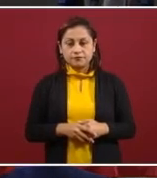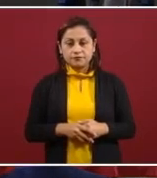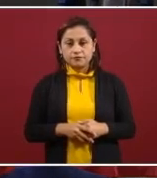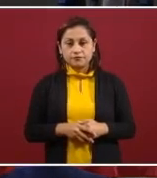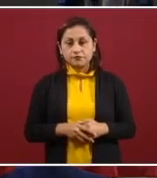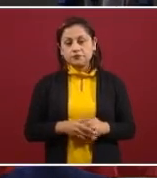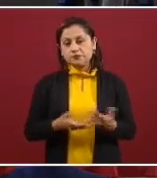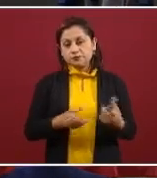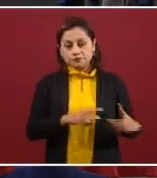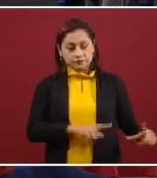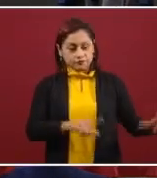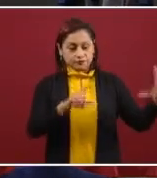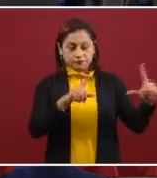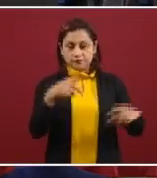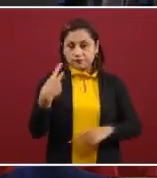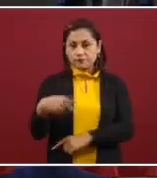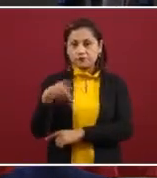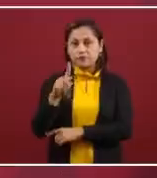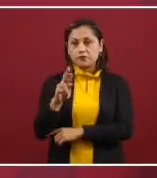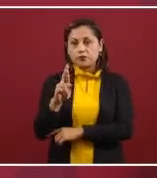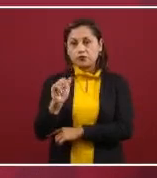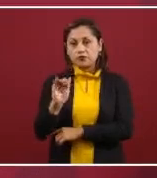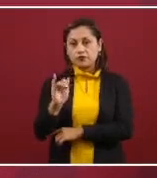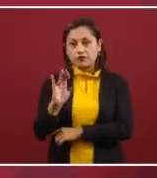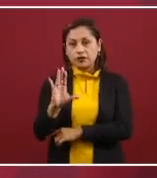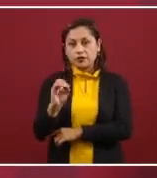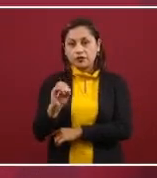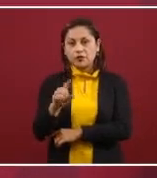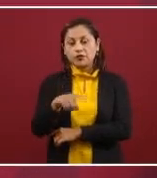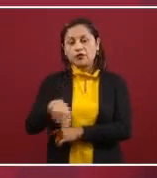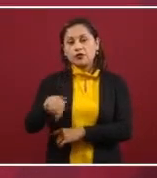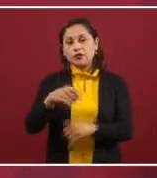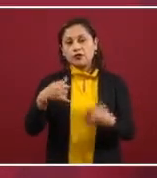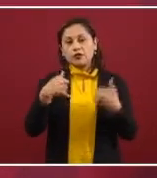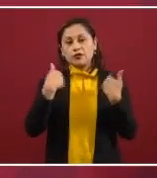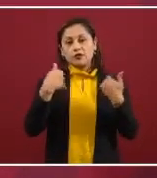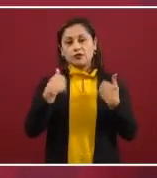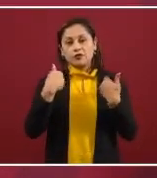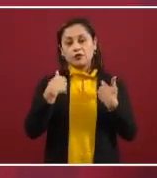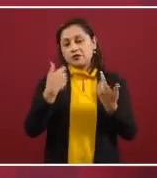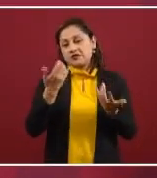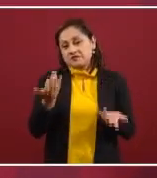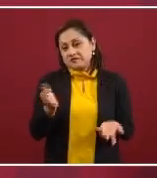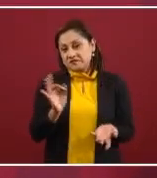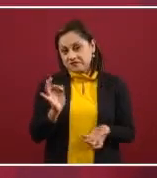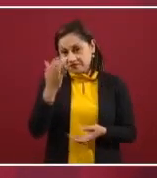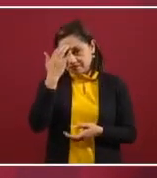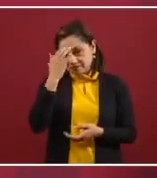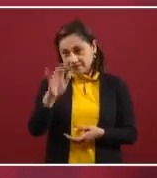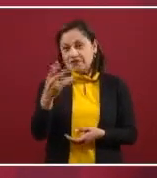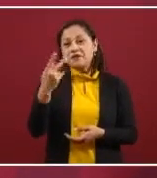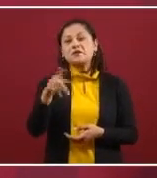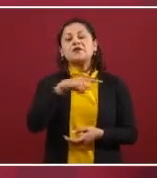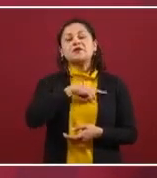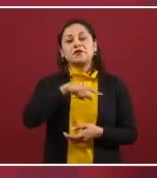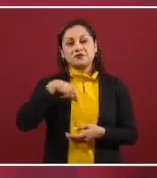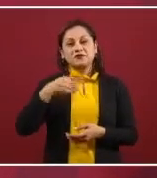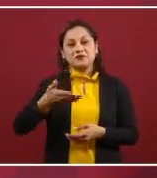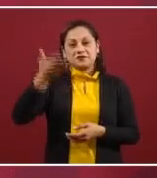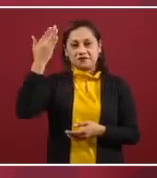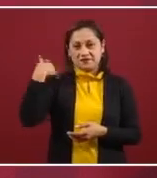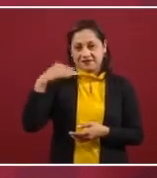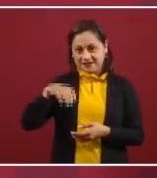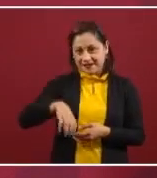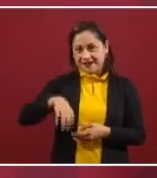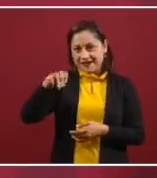Pues el Profeco, que ahora va a ser, los jóvenes no la van a conocer, pero los que estamos más betabeles sí, va a ser